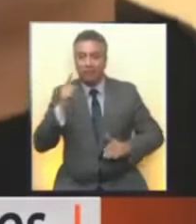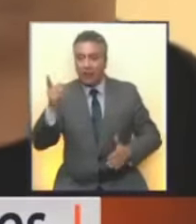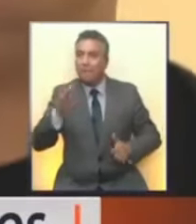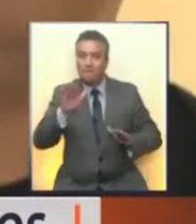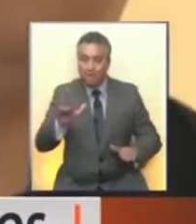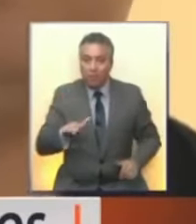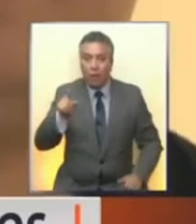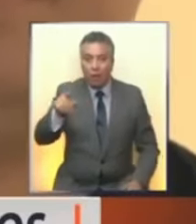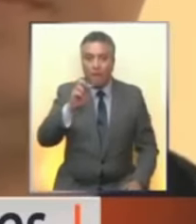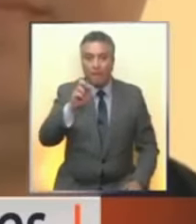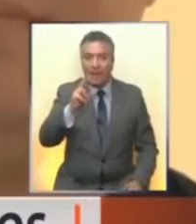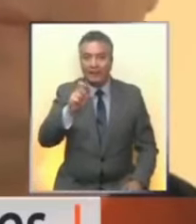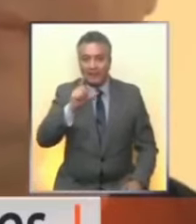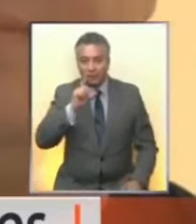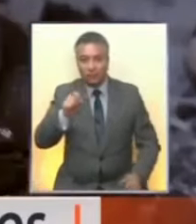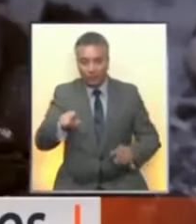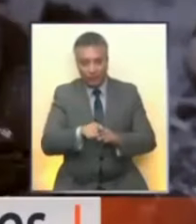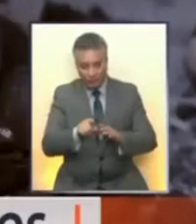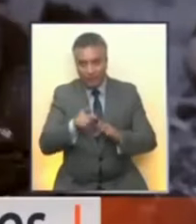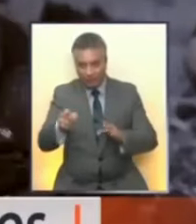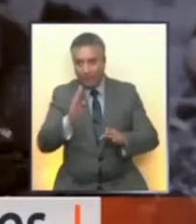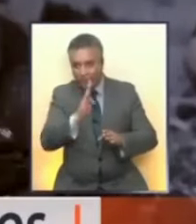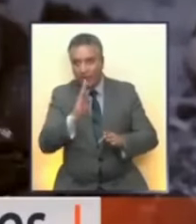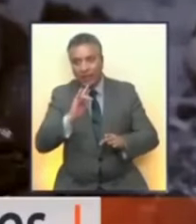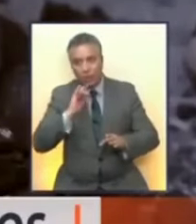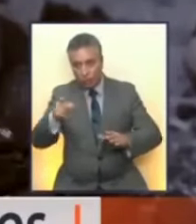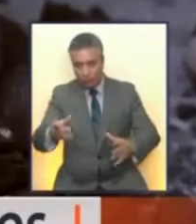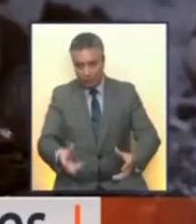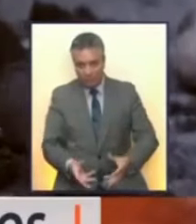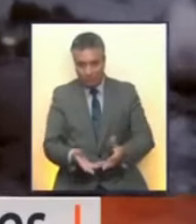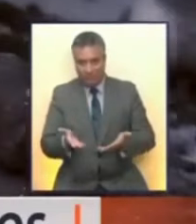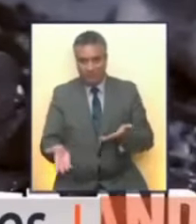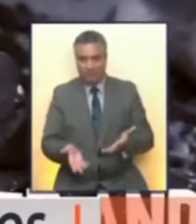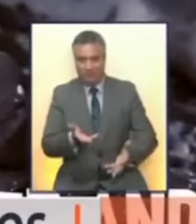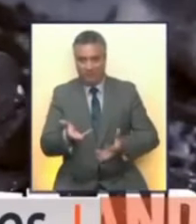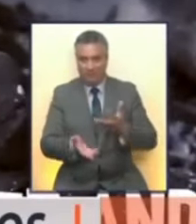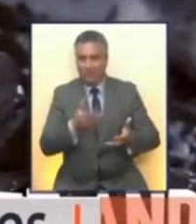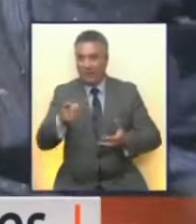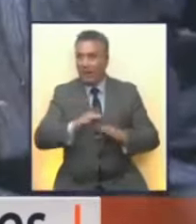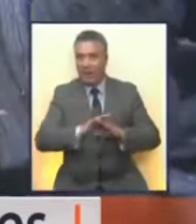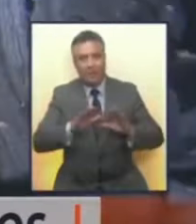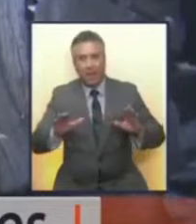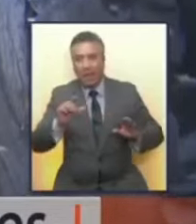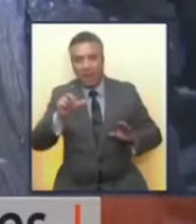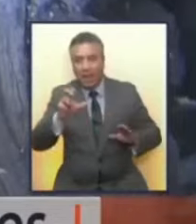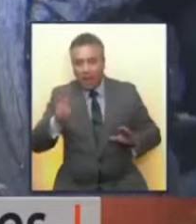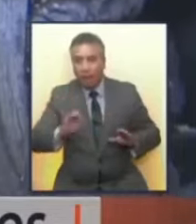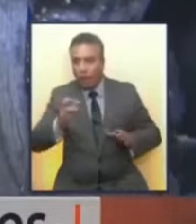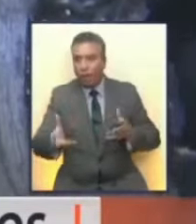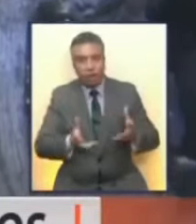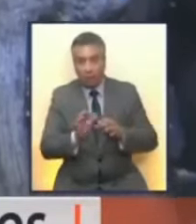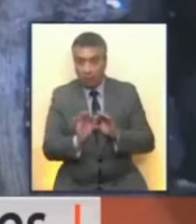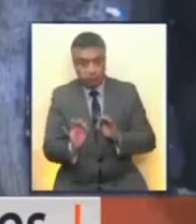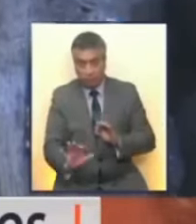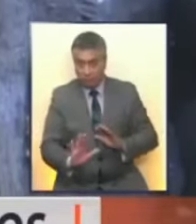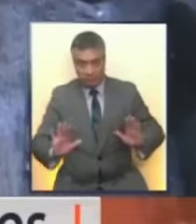su Pro Barbecue, el invento que sirve para hacer asados sin más ayuda que carbón y fuego. ¿Y prendió o no prendió?